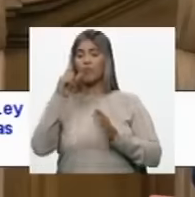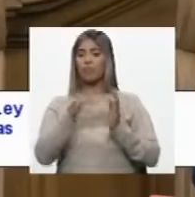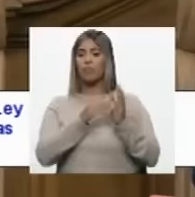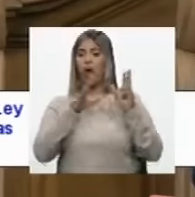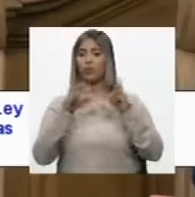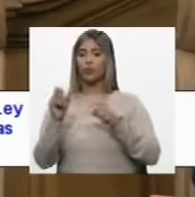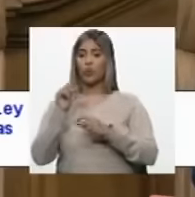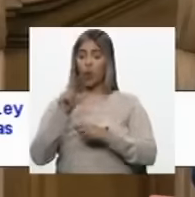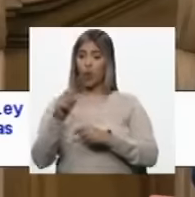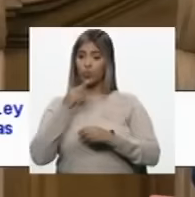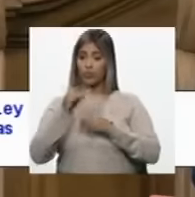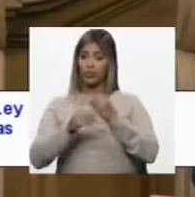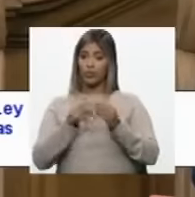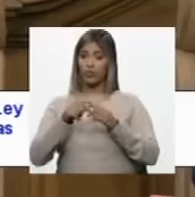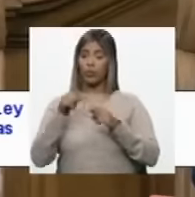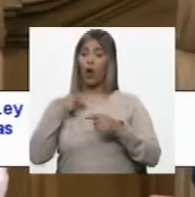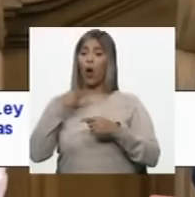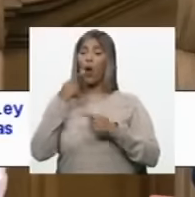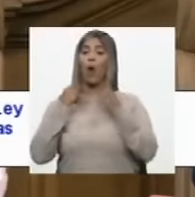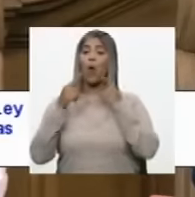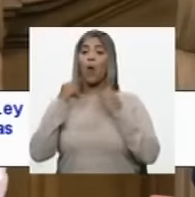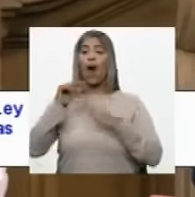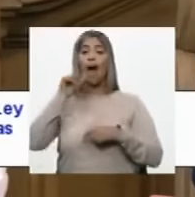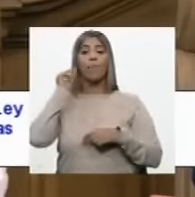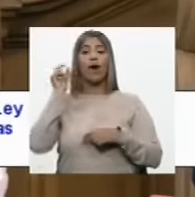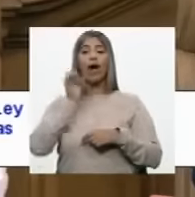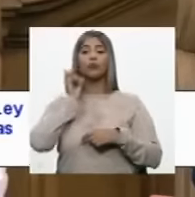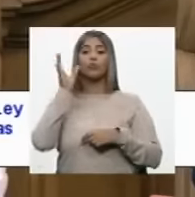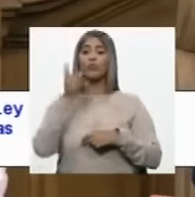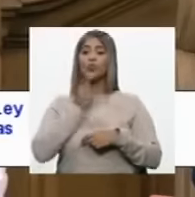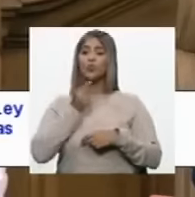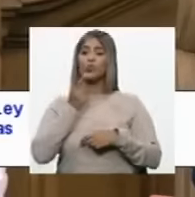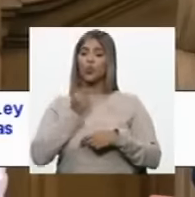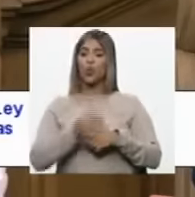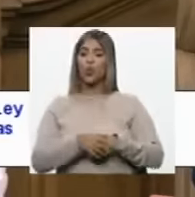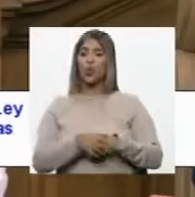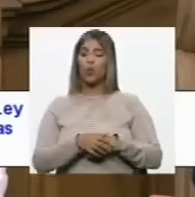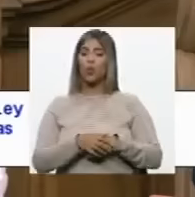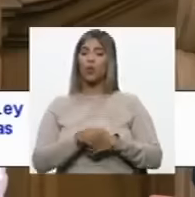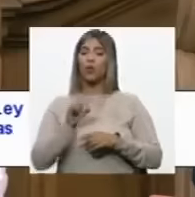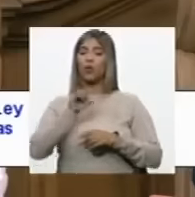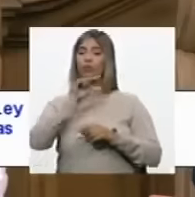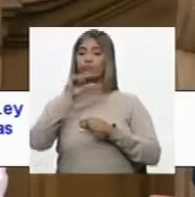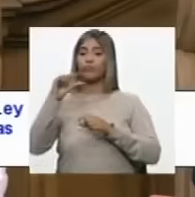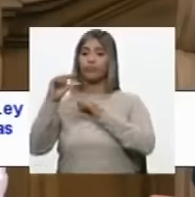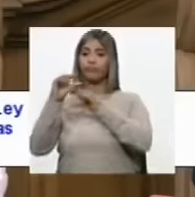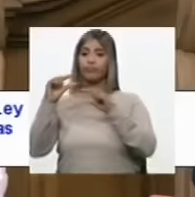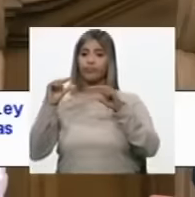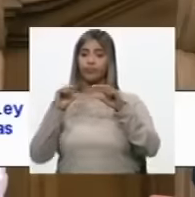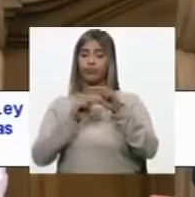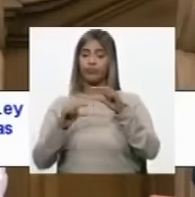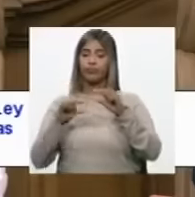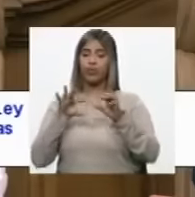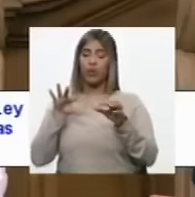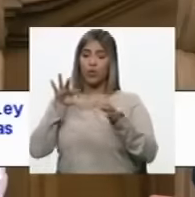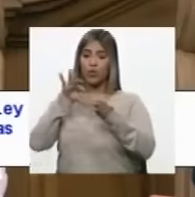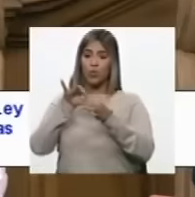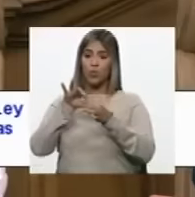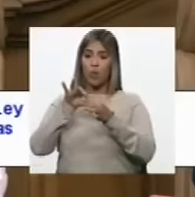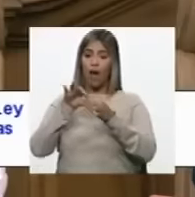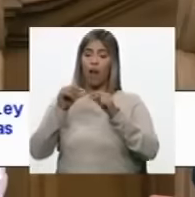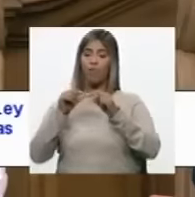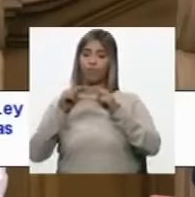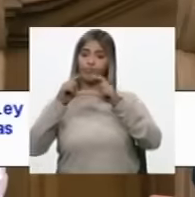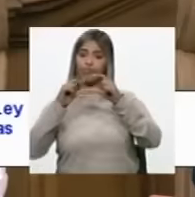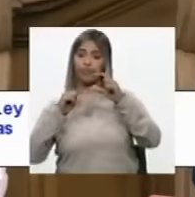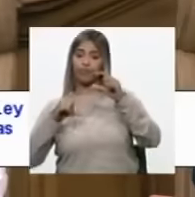1811. Está formada por los colores amarillo, azul y rojo, en franjas unidas, iguales y horizontales,